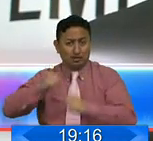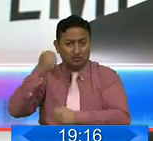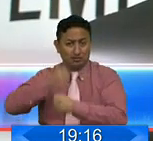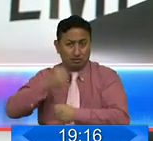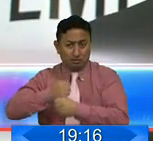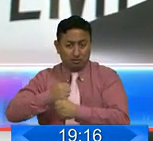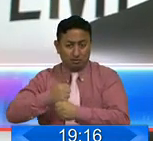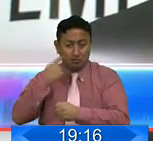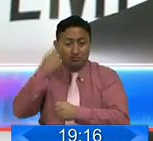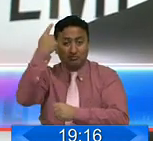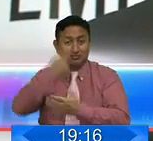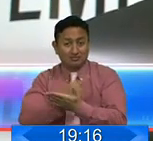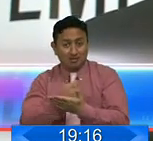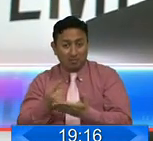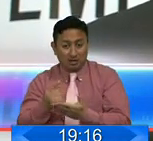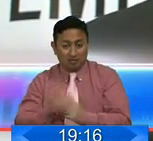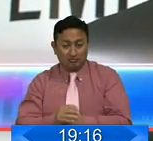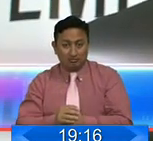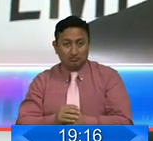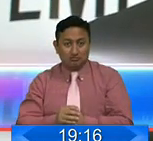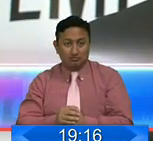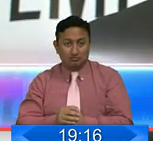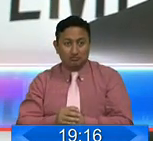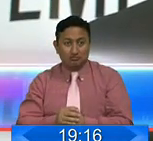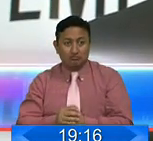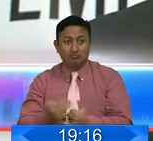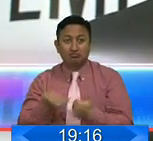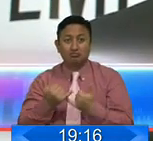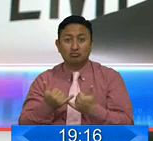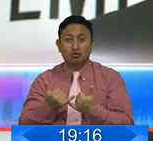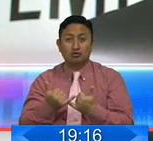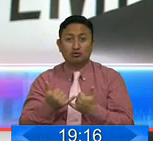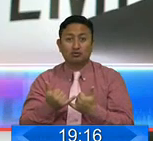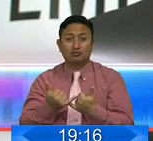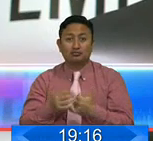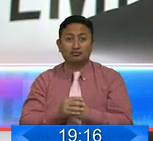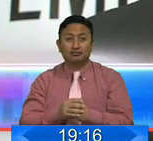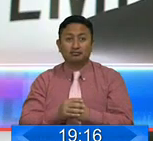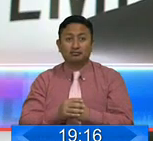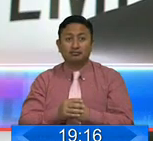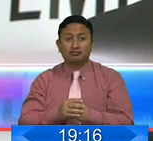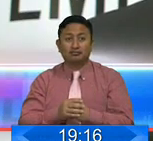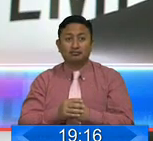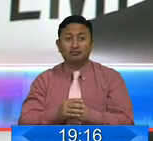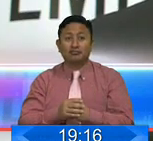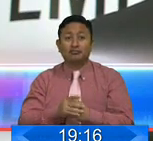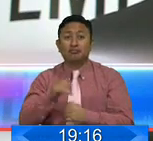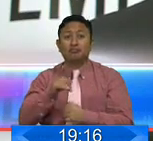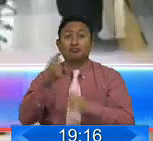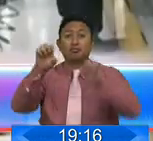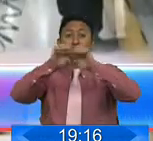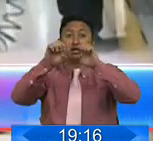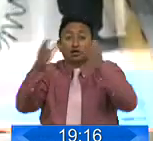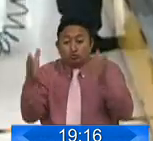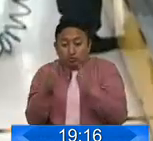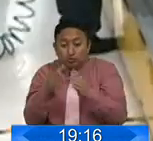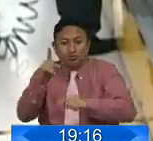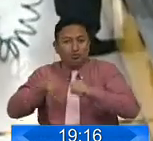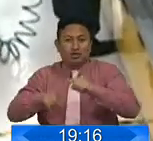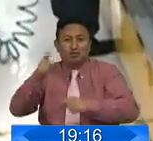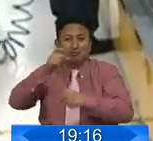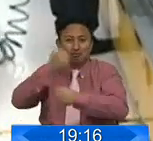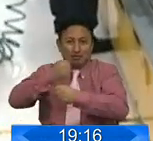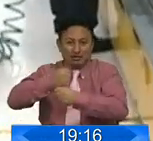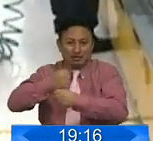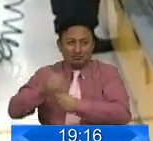trabajan durante la semana, sin los castigos que existen actualmente y que hacen que, sobre todo las MIPYMES, no contraten personal. Sin embargo, los